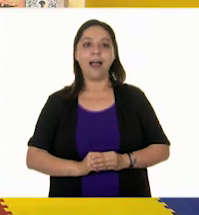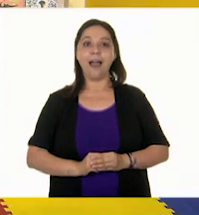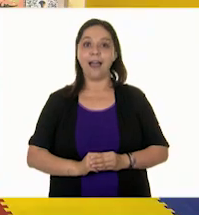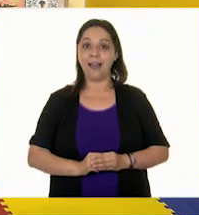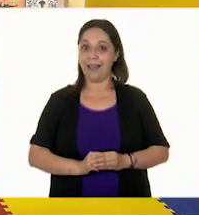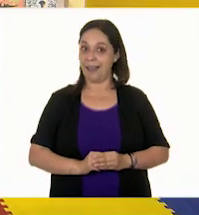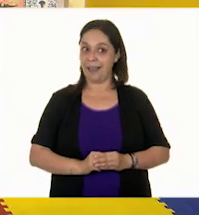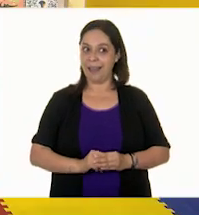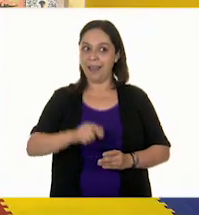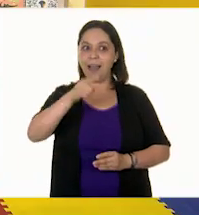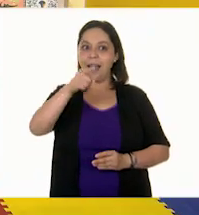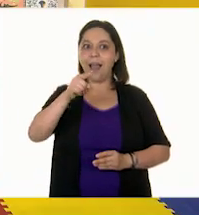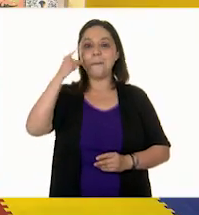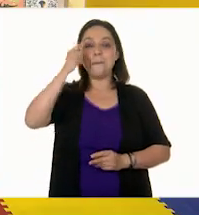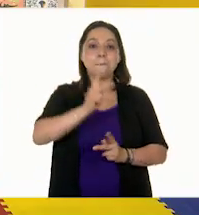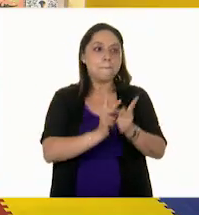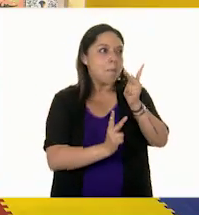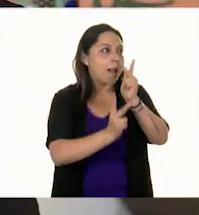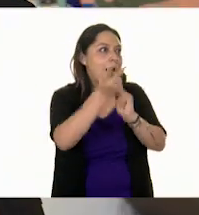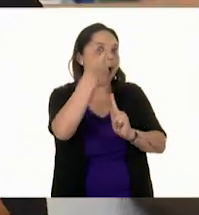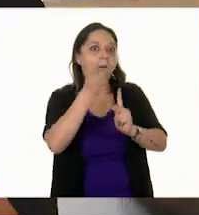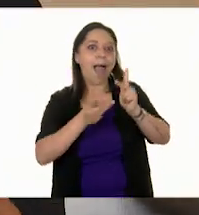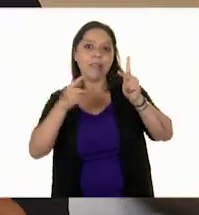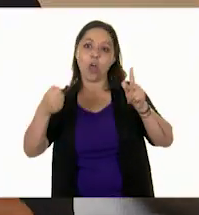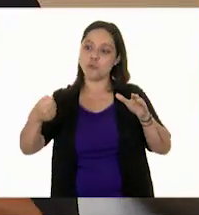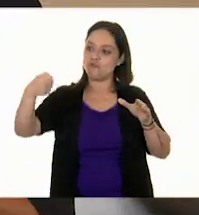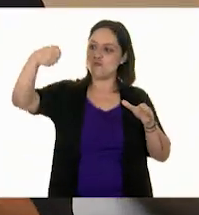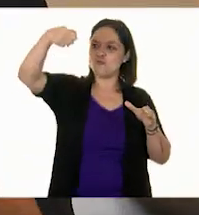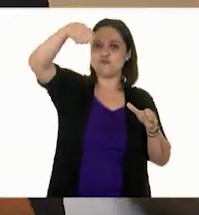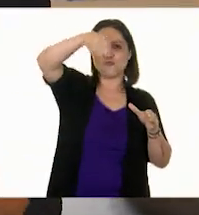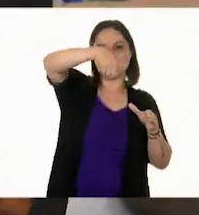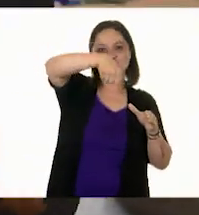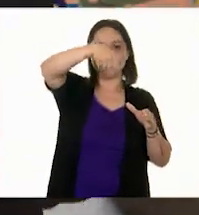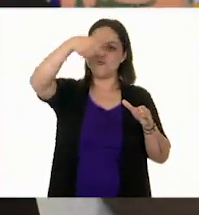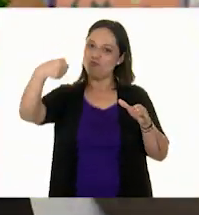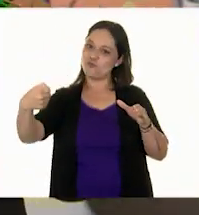¡Ay, para regar esa plantita! ¡Yo quiero una de estas!